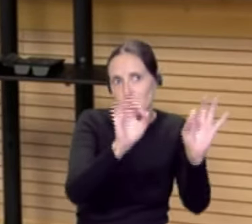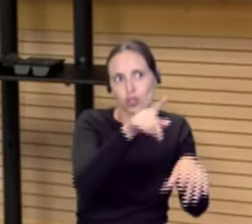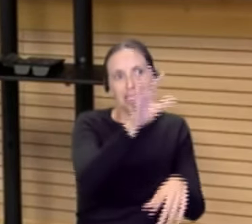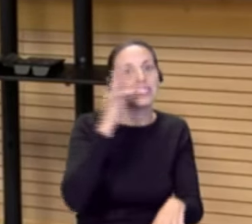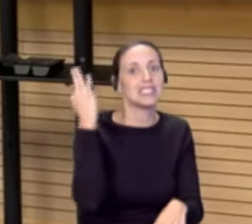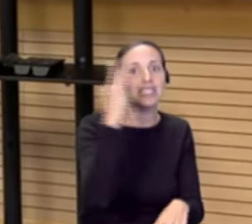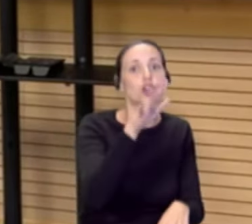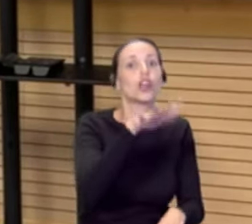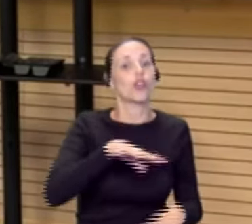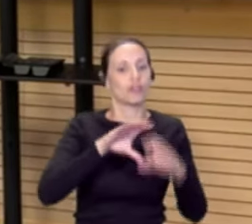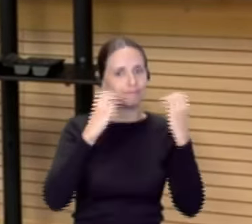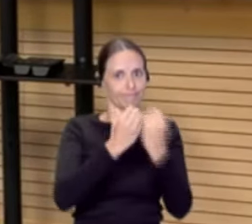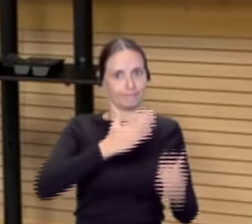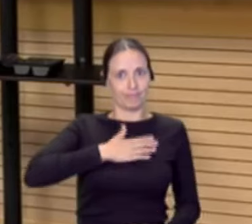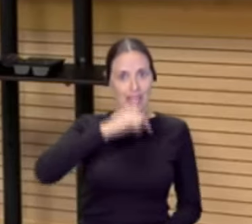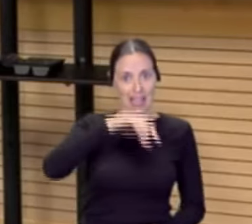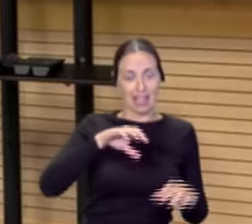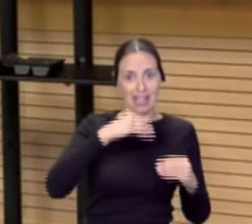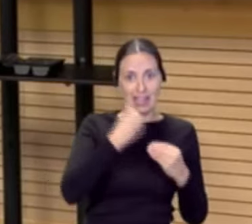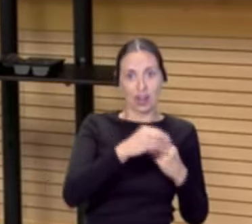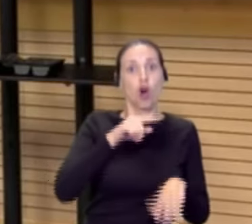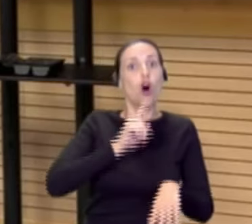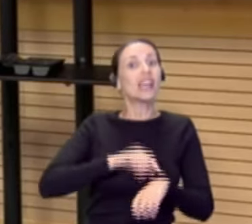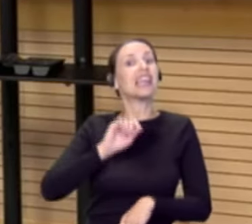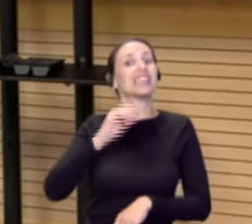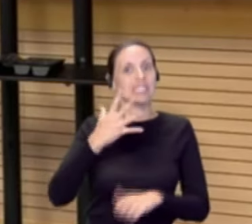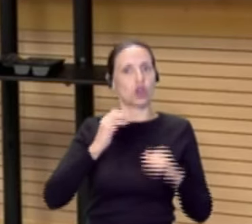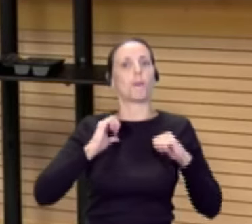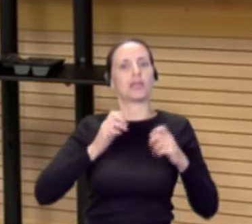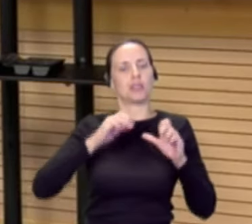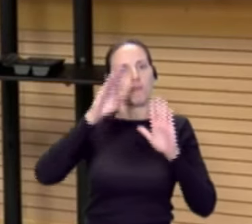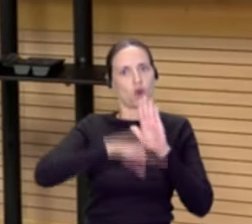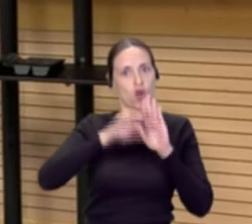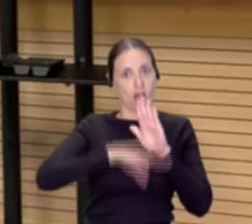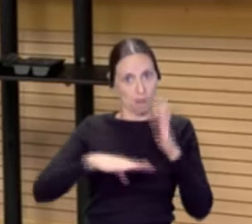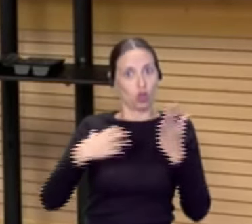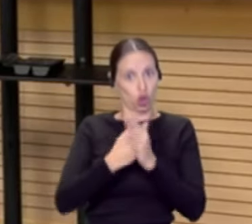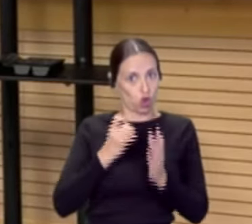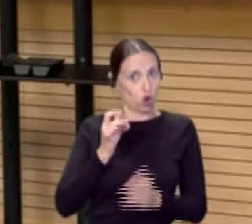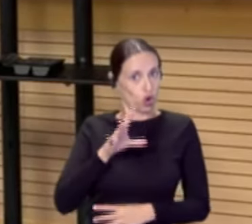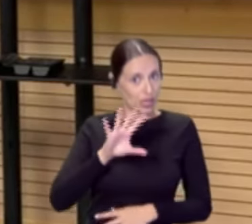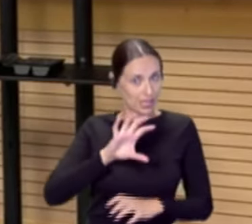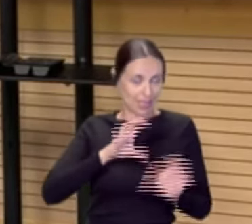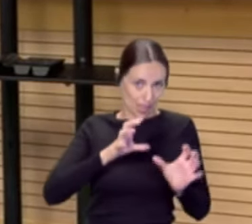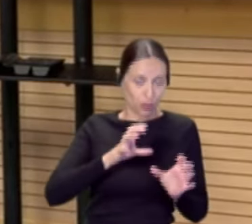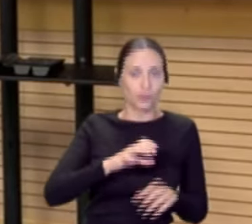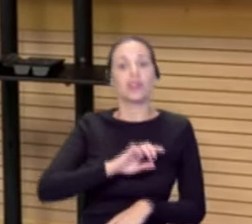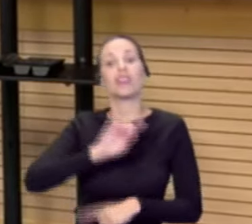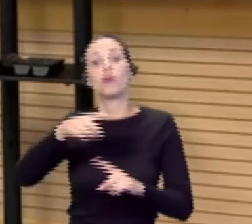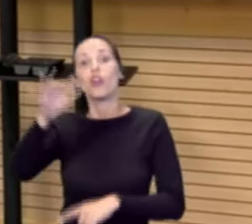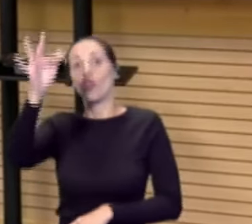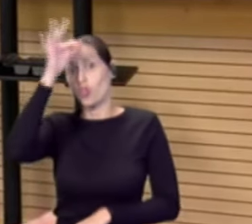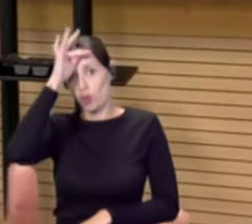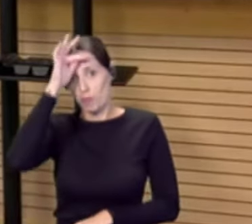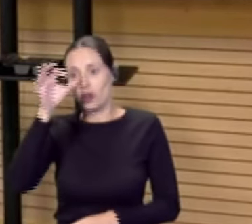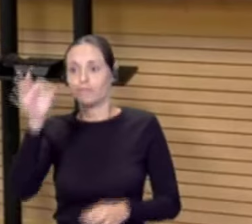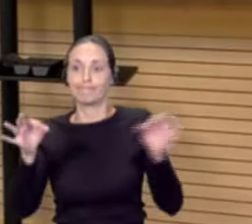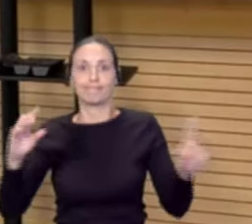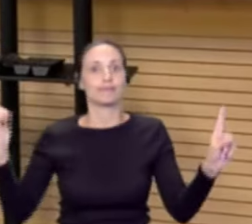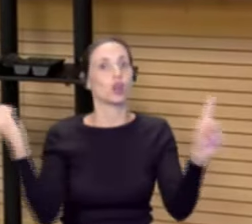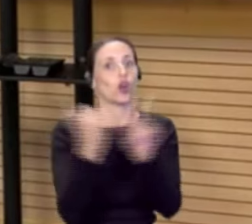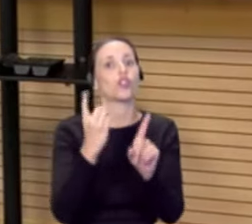el Estadio de Gran Canaria. Desde las 5 de la tarde lo contamos en la Radio Canaria en Todo Goles en radio. El domingo el Derby ACB. Desde las